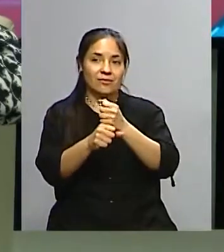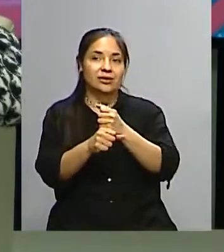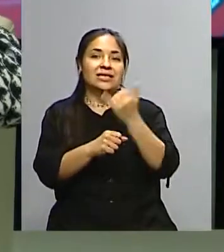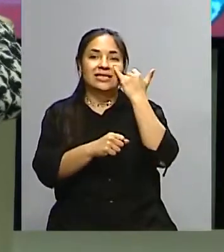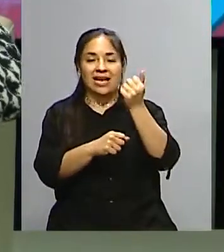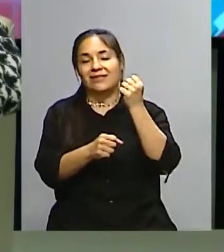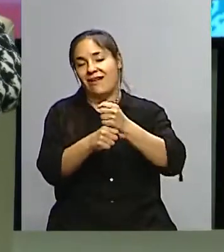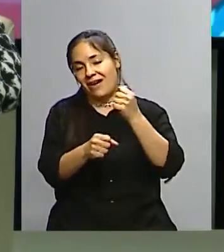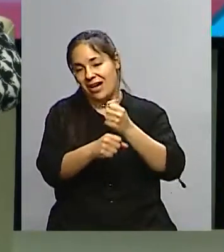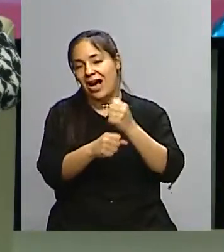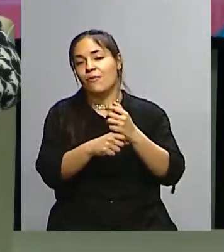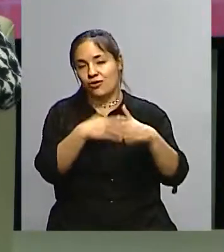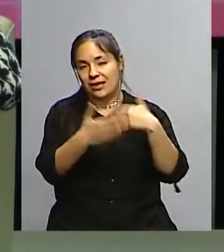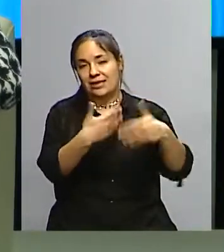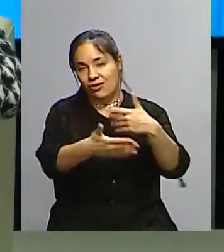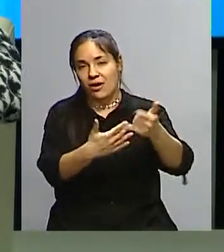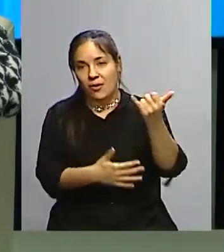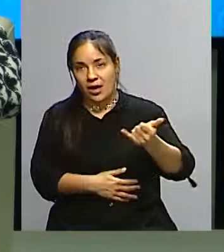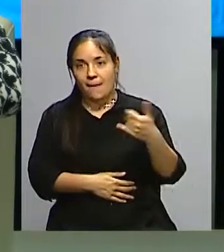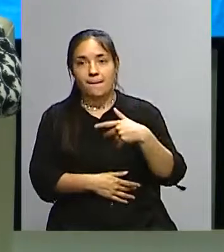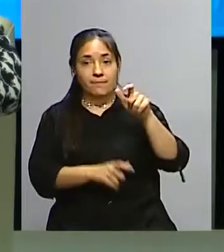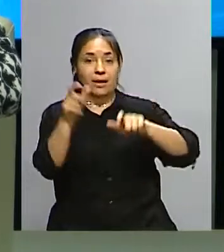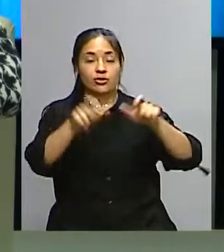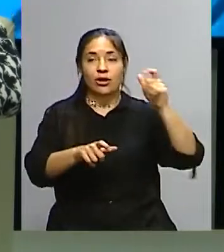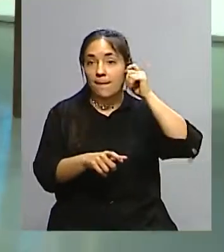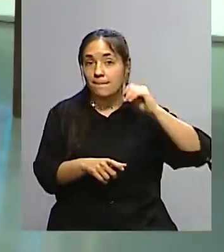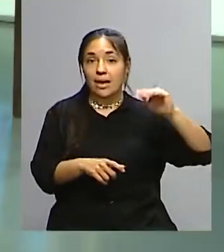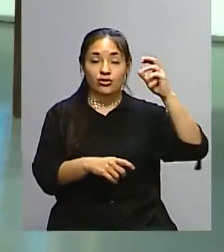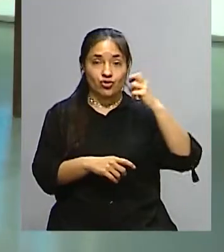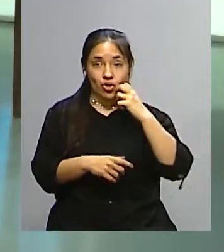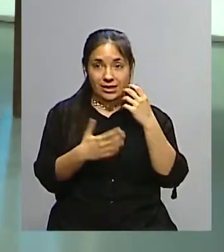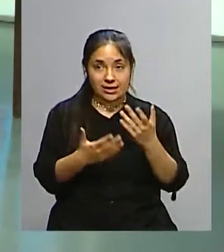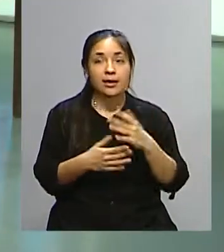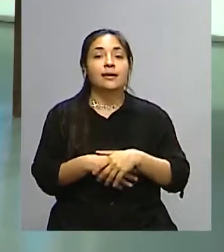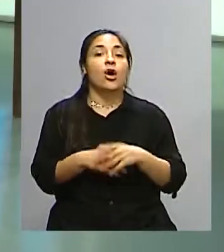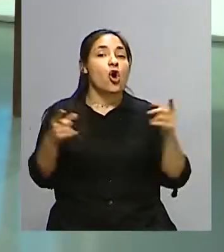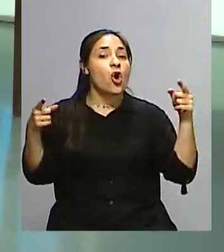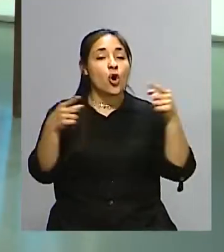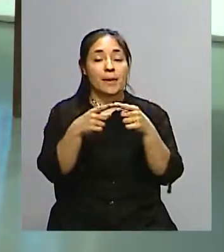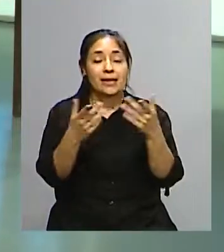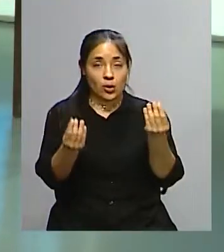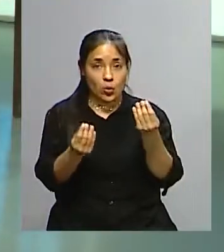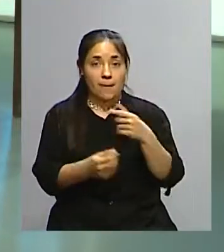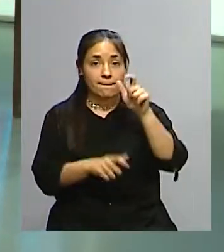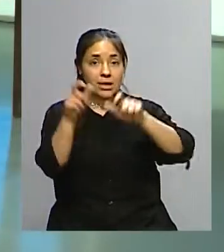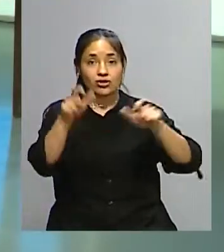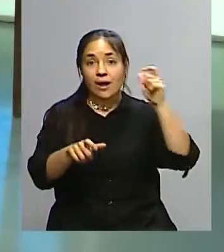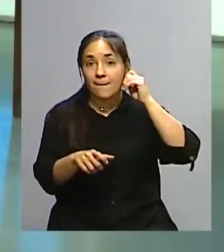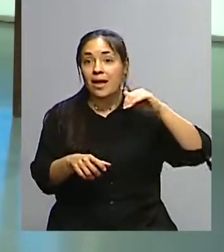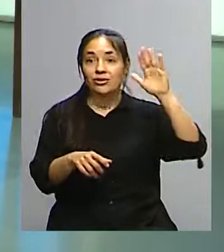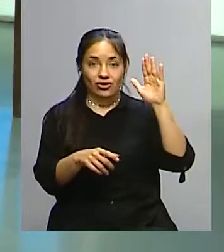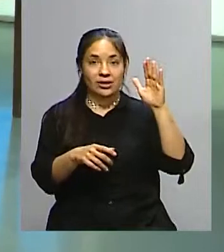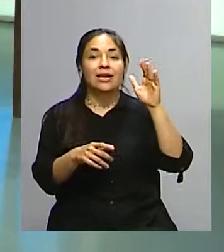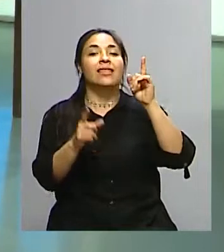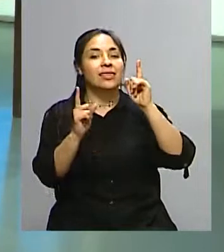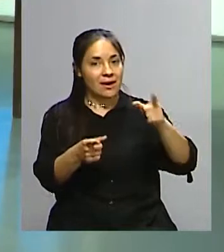y nos desarrollamos, digamos, con personas mayores. La intención también es que las personas mayores trabajen en el espacio,